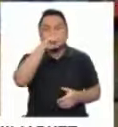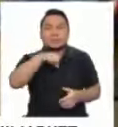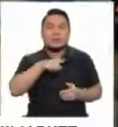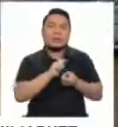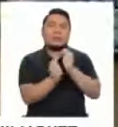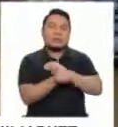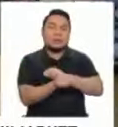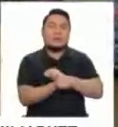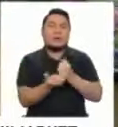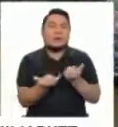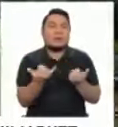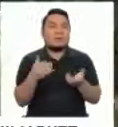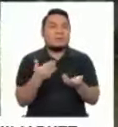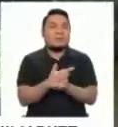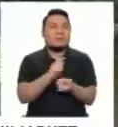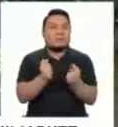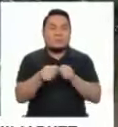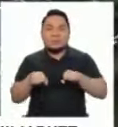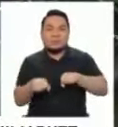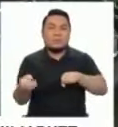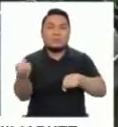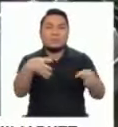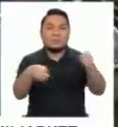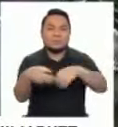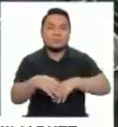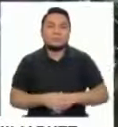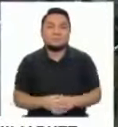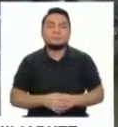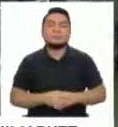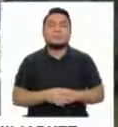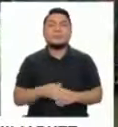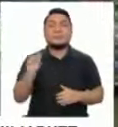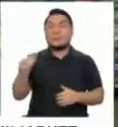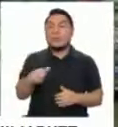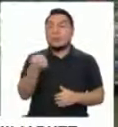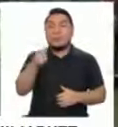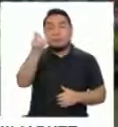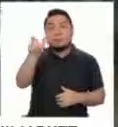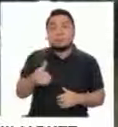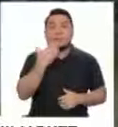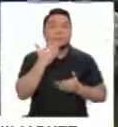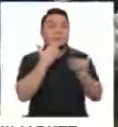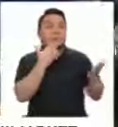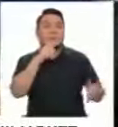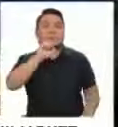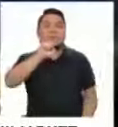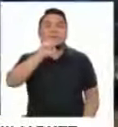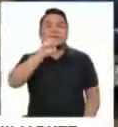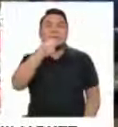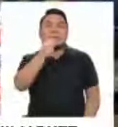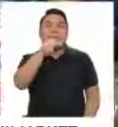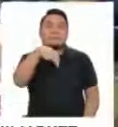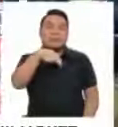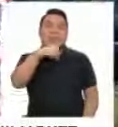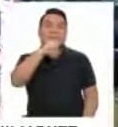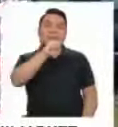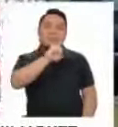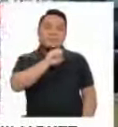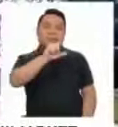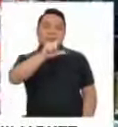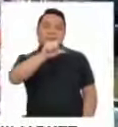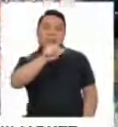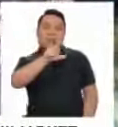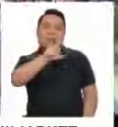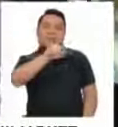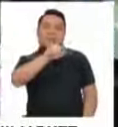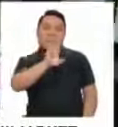cambio. Otra de las integrantes, Patricia, de este elenco es Shamsi Lavier. Ella también